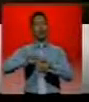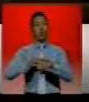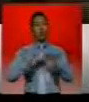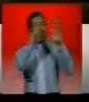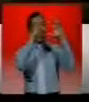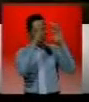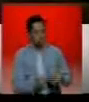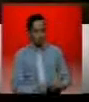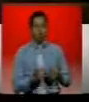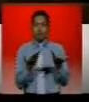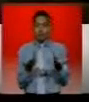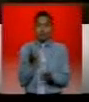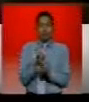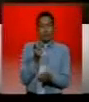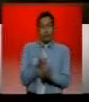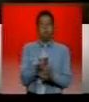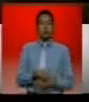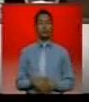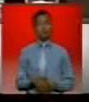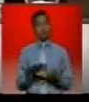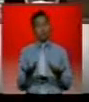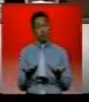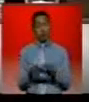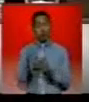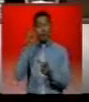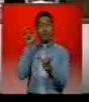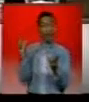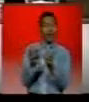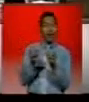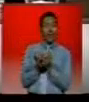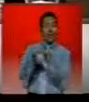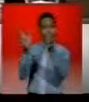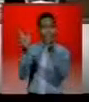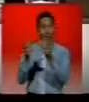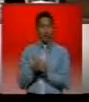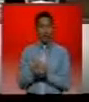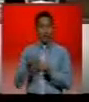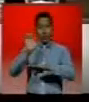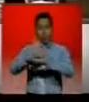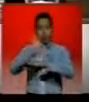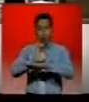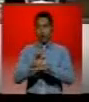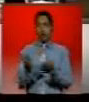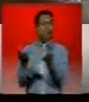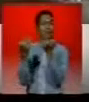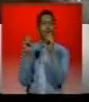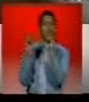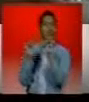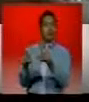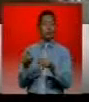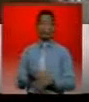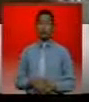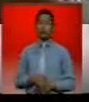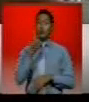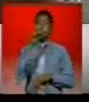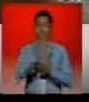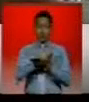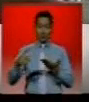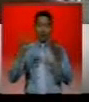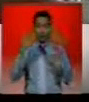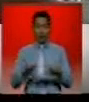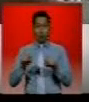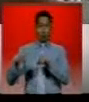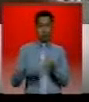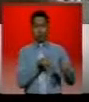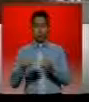pedido efectivo que realizó el jefe de Estado al fiscal general de la República, Galo Chiriboga. Esto tras una semana del terremoto de